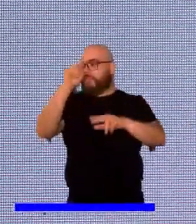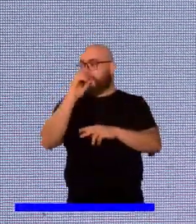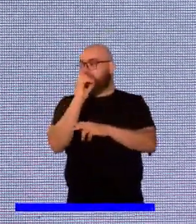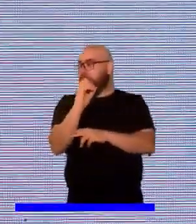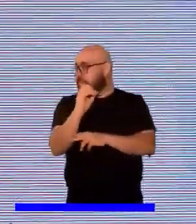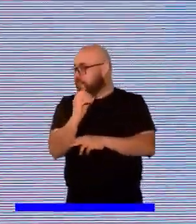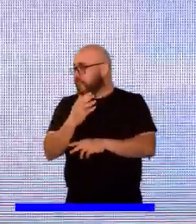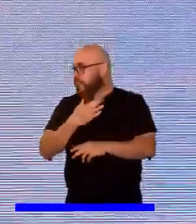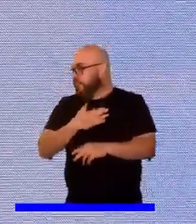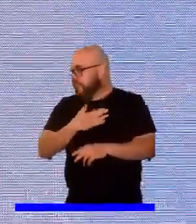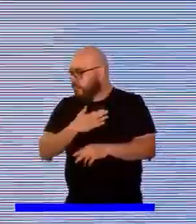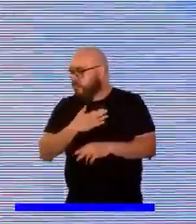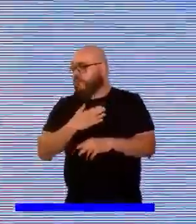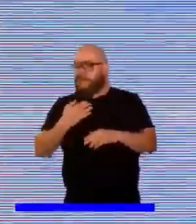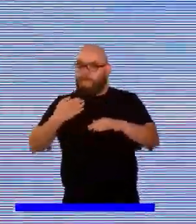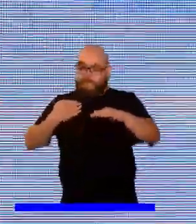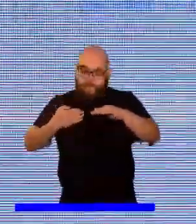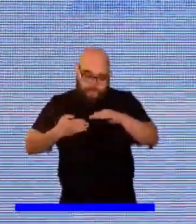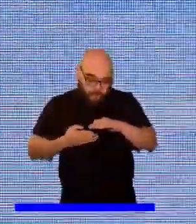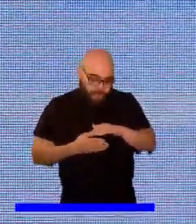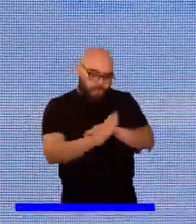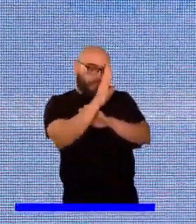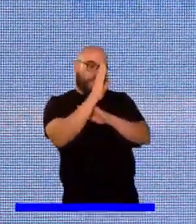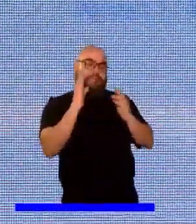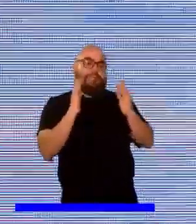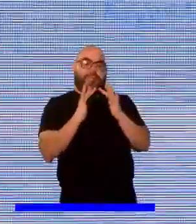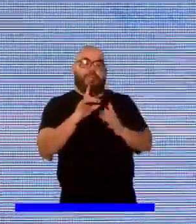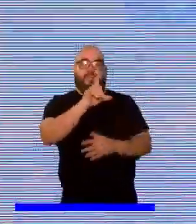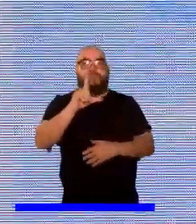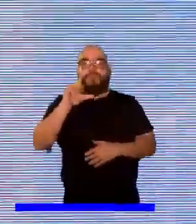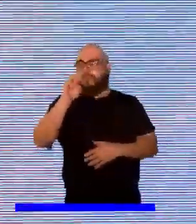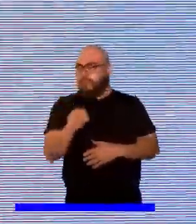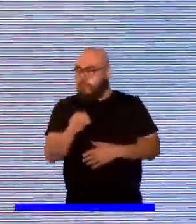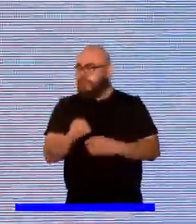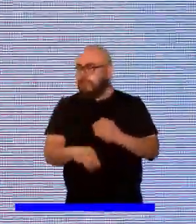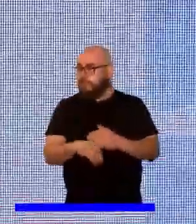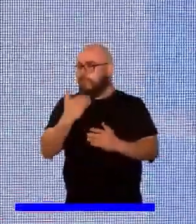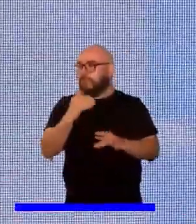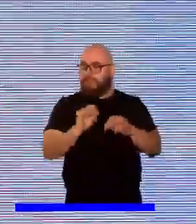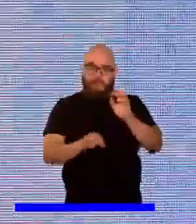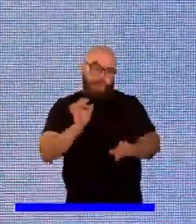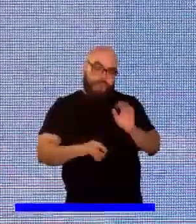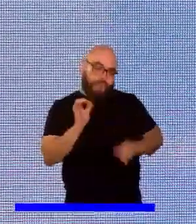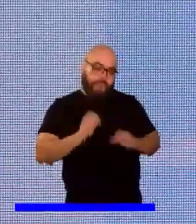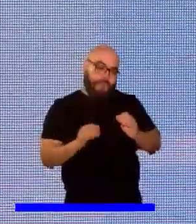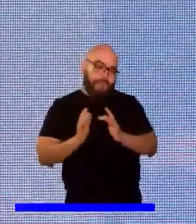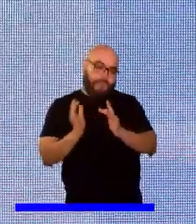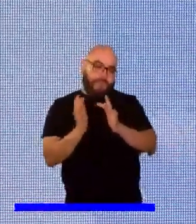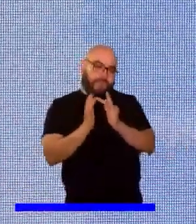llego, me conecto a un modelo de estos de LLM y empiezo a construir desde cero toda su